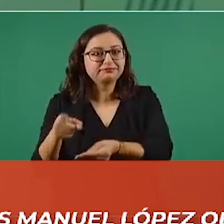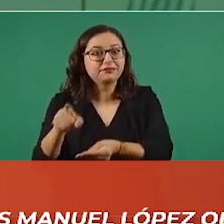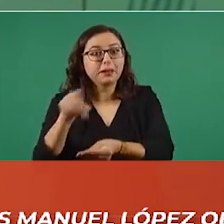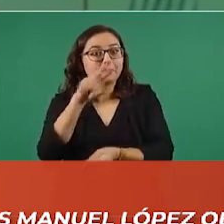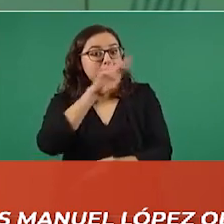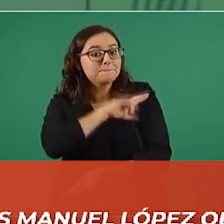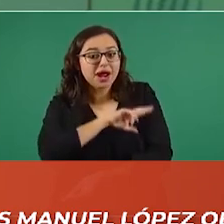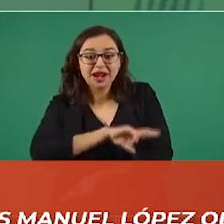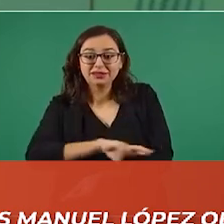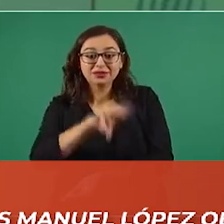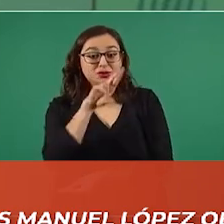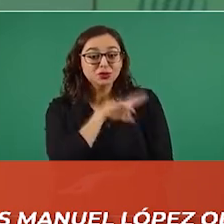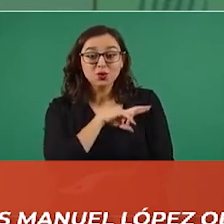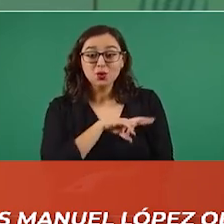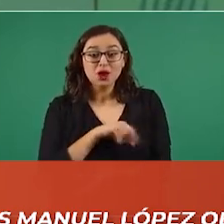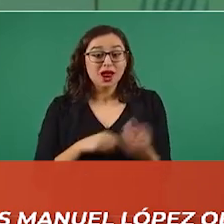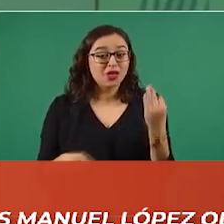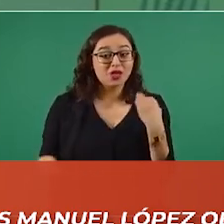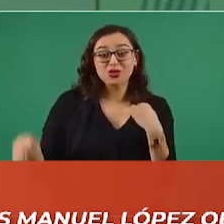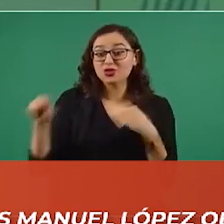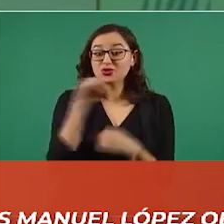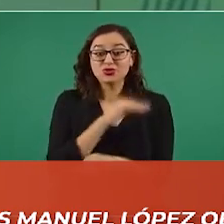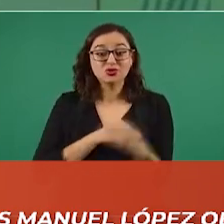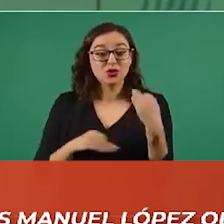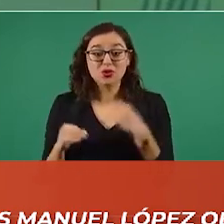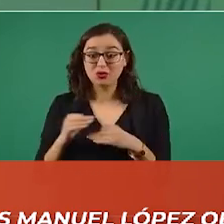laboratorio de alguien